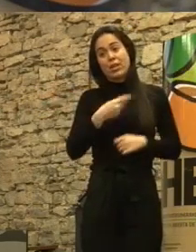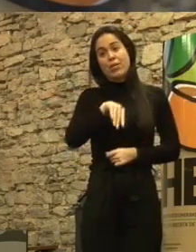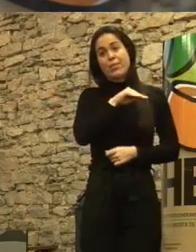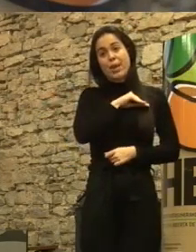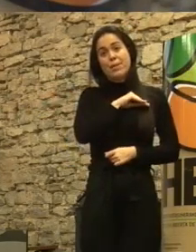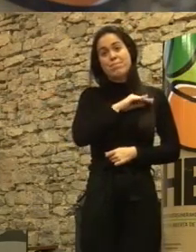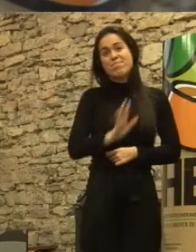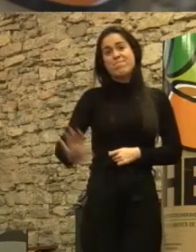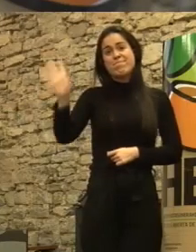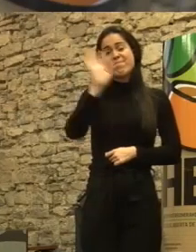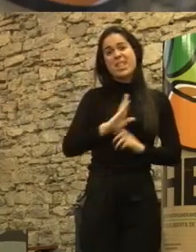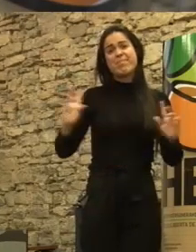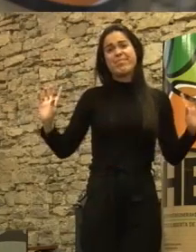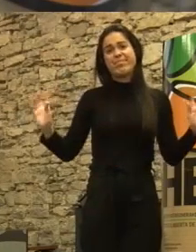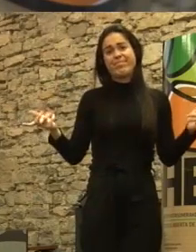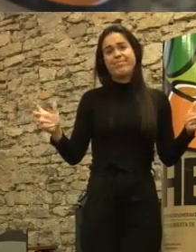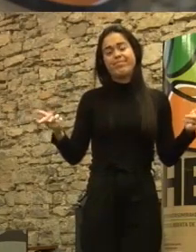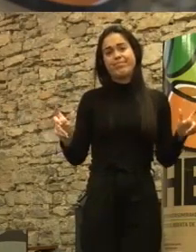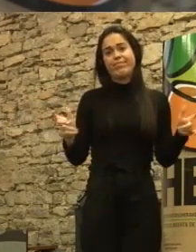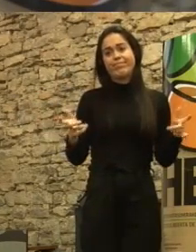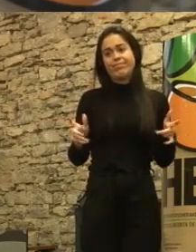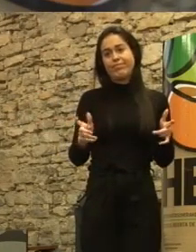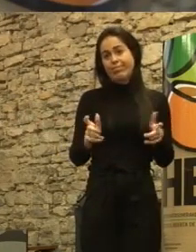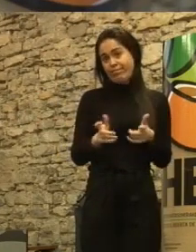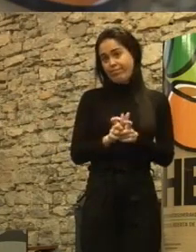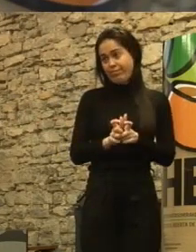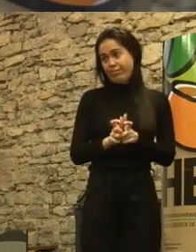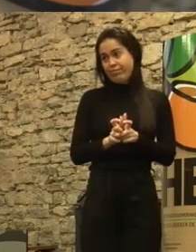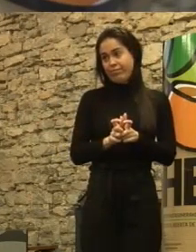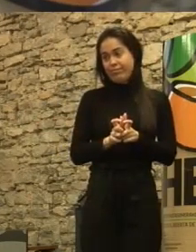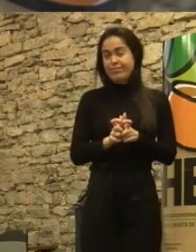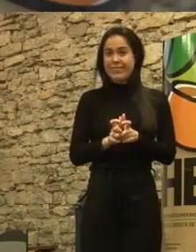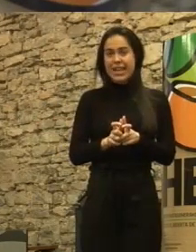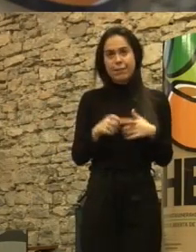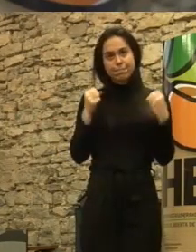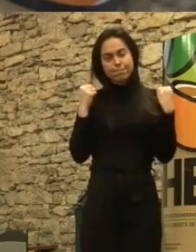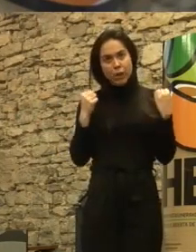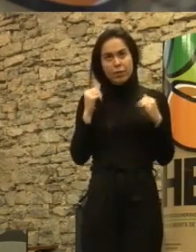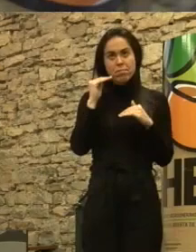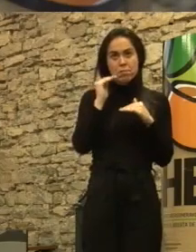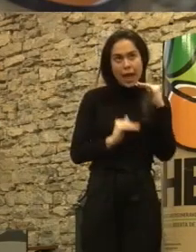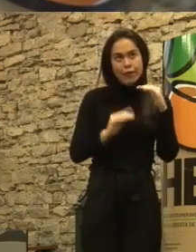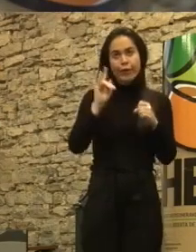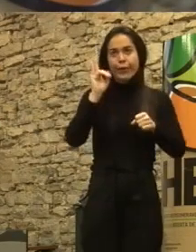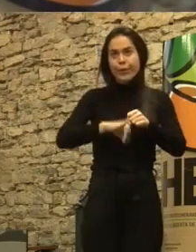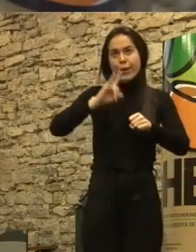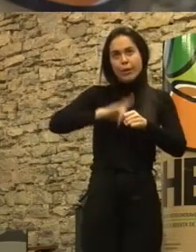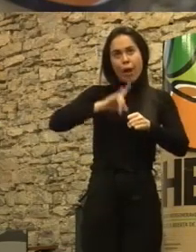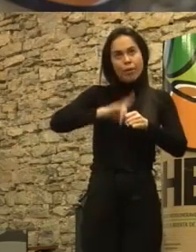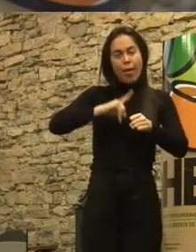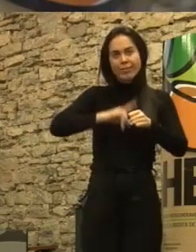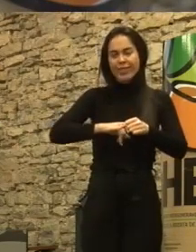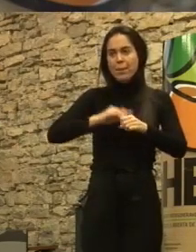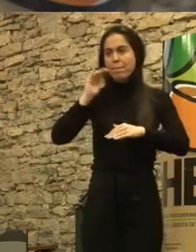esto ha ido decayendo y poco a poco, pues ha ido, bueno, pues no siendo tan constantes y tan